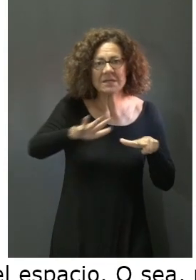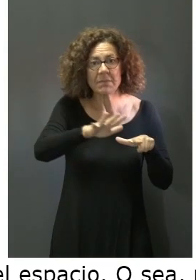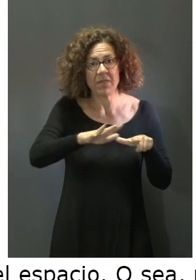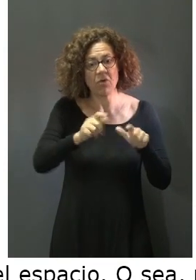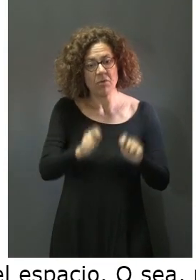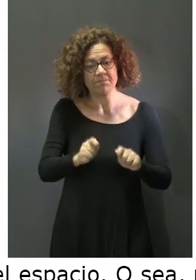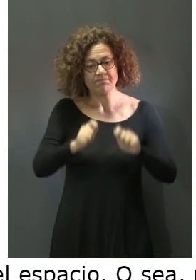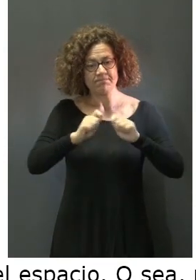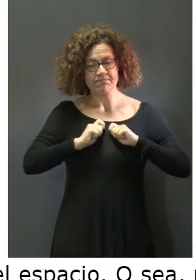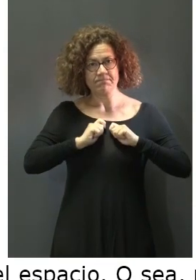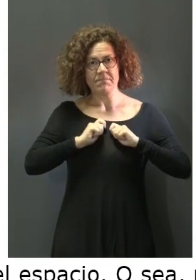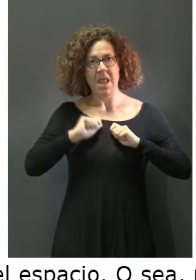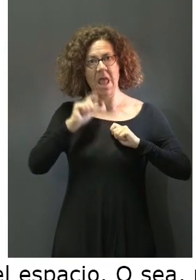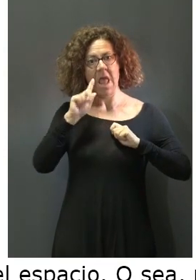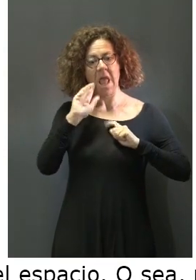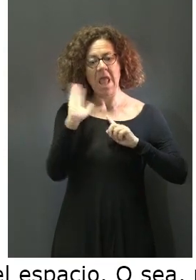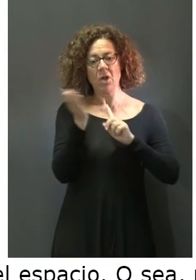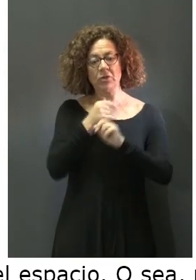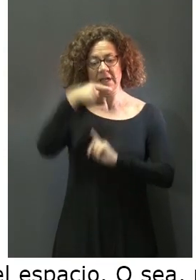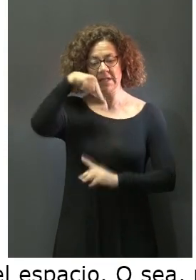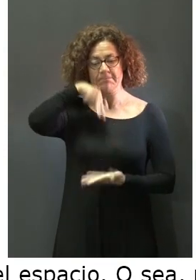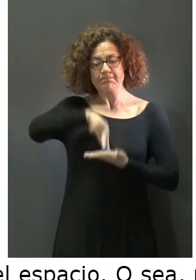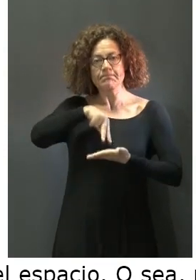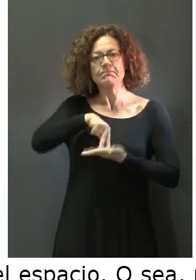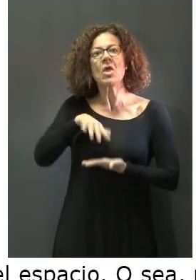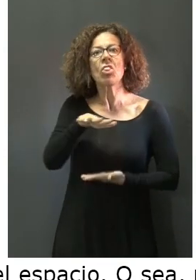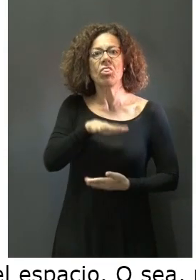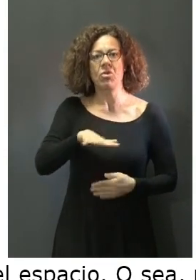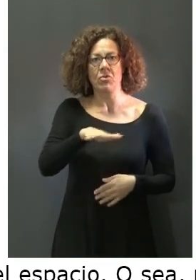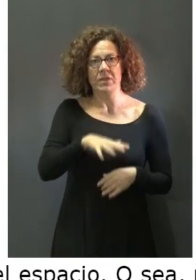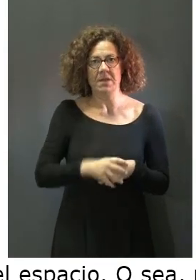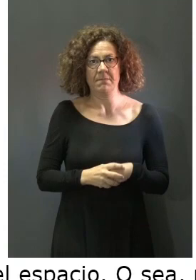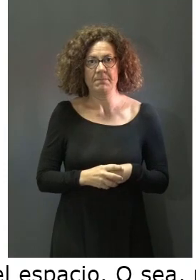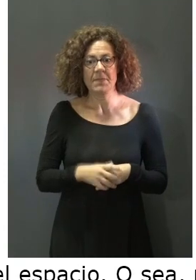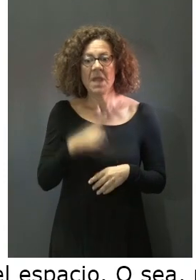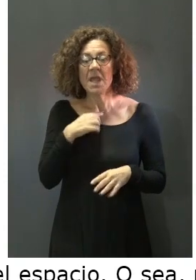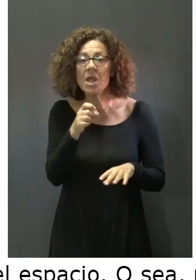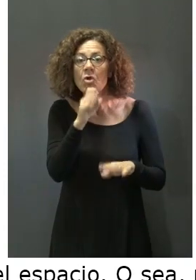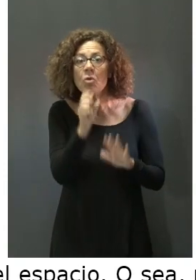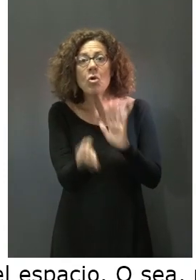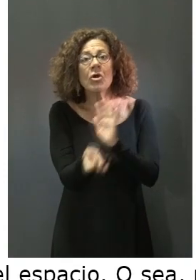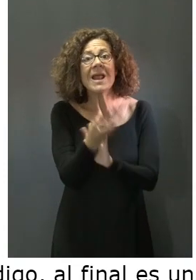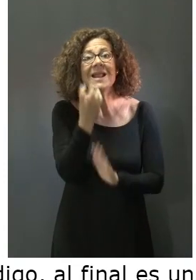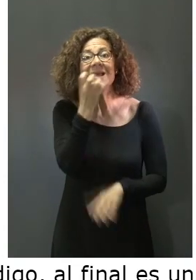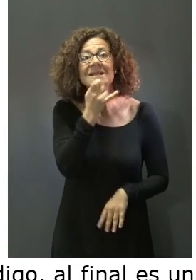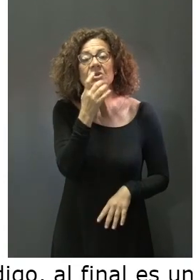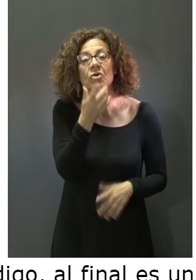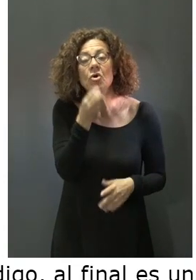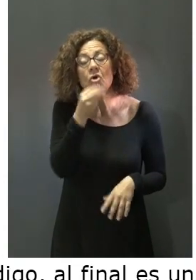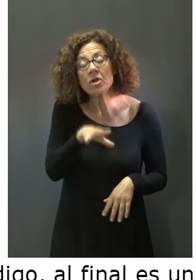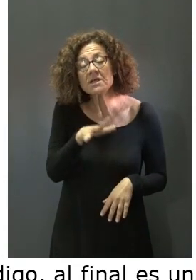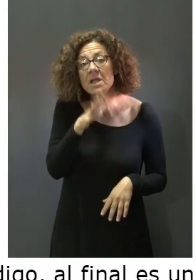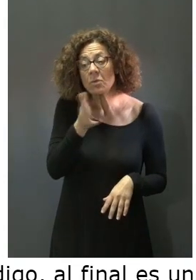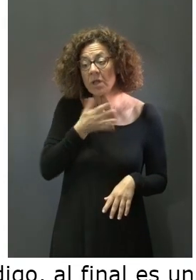ayude a localizarte. Y, bueno, y cómo crear historias, pues es porque nuestros